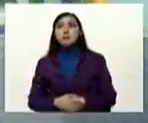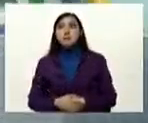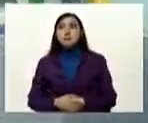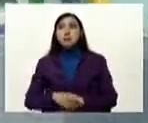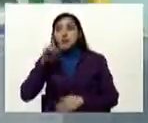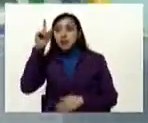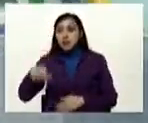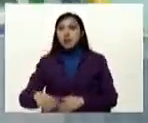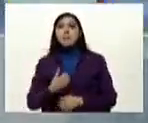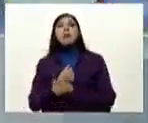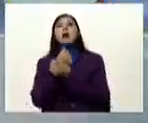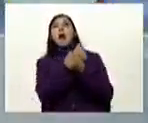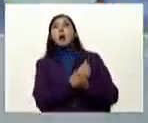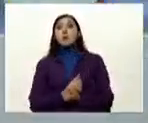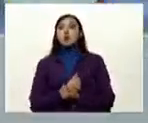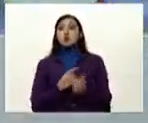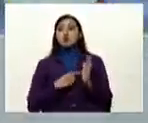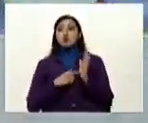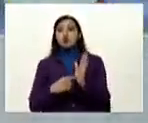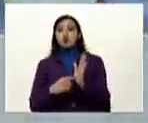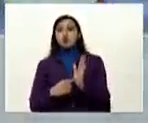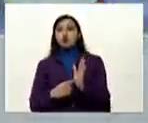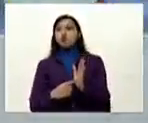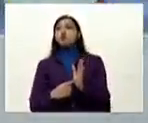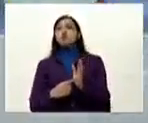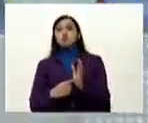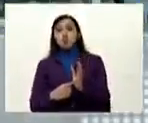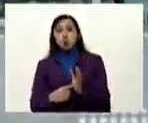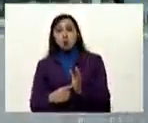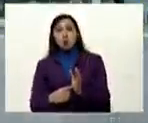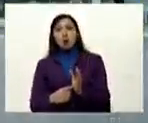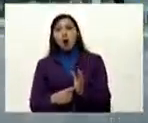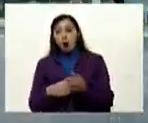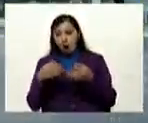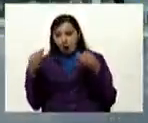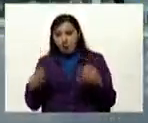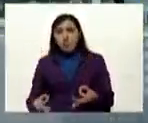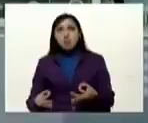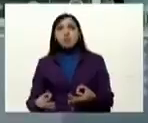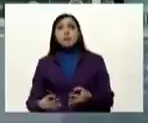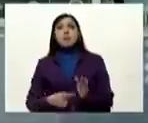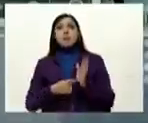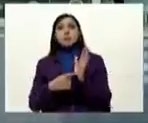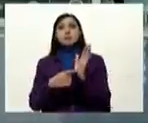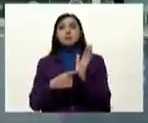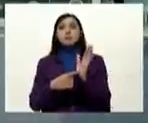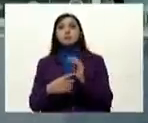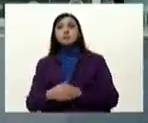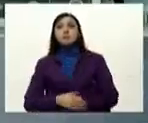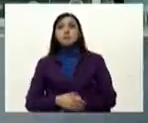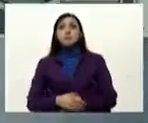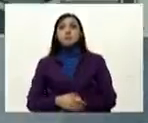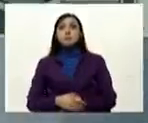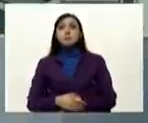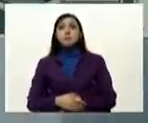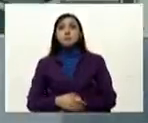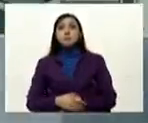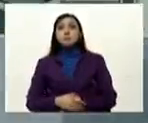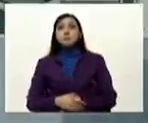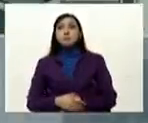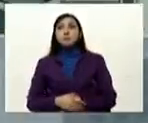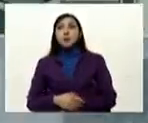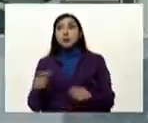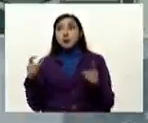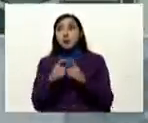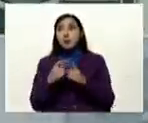con amor va dando un resultado, una resultante. Esa palabra la utilizaba mucho el